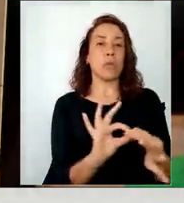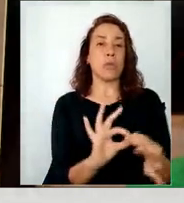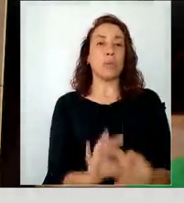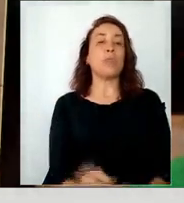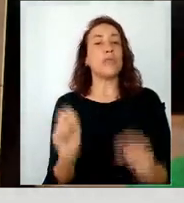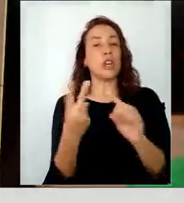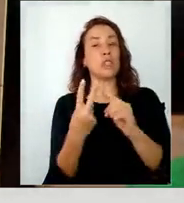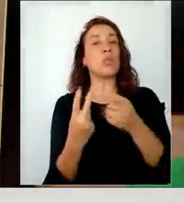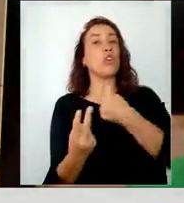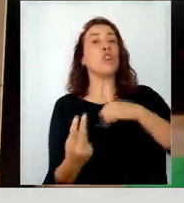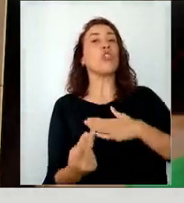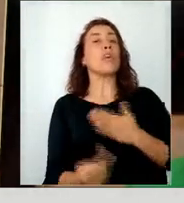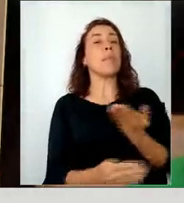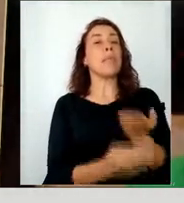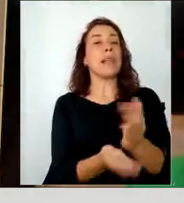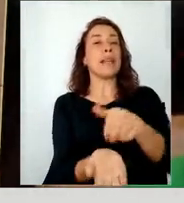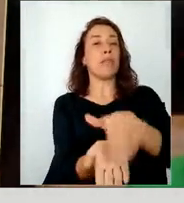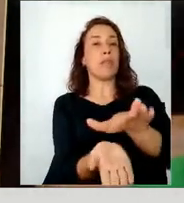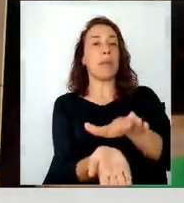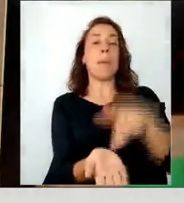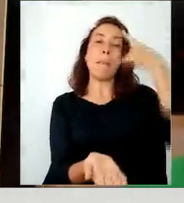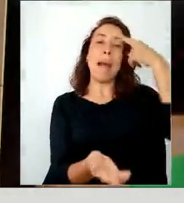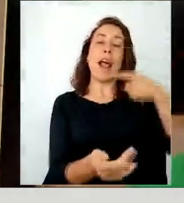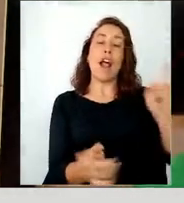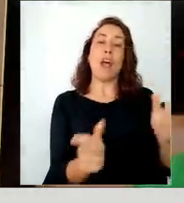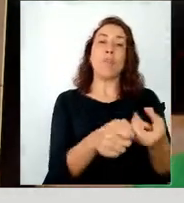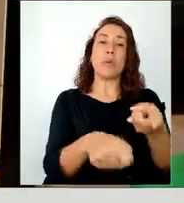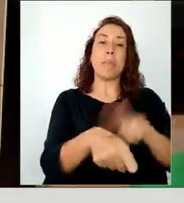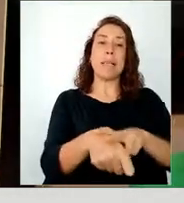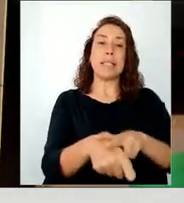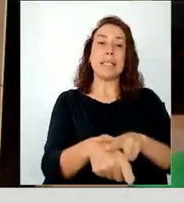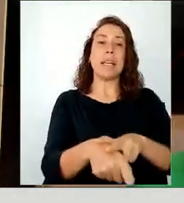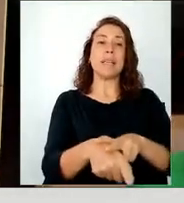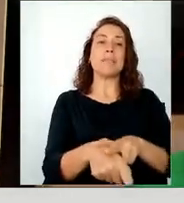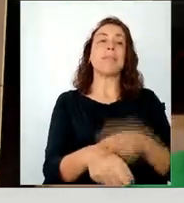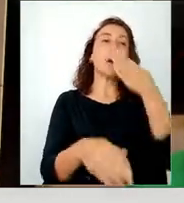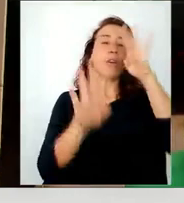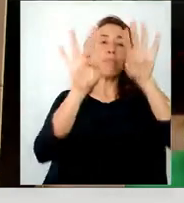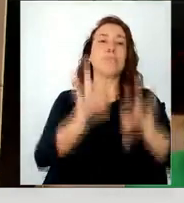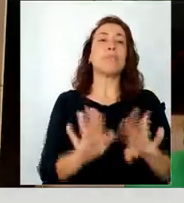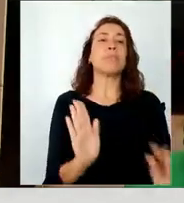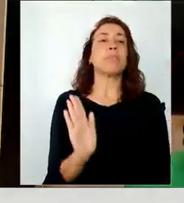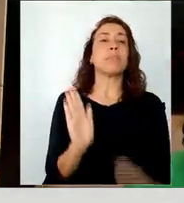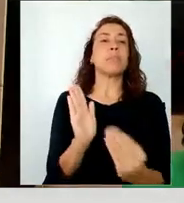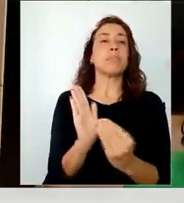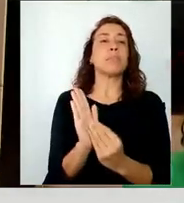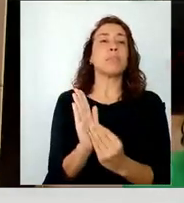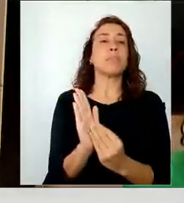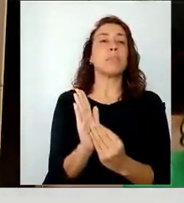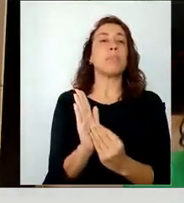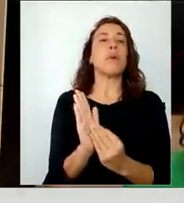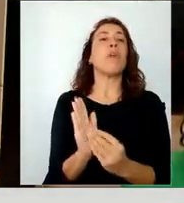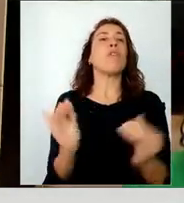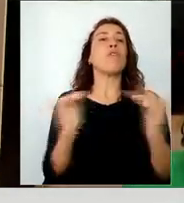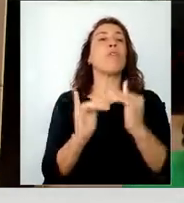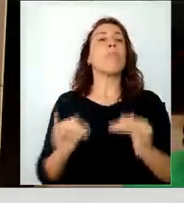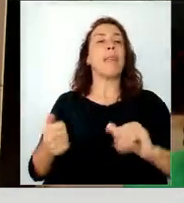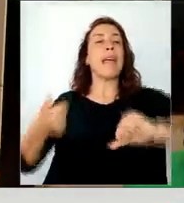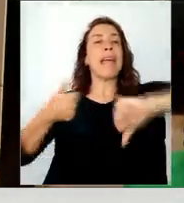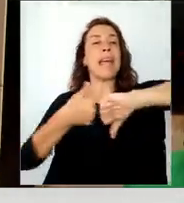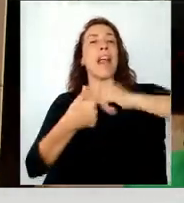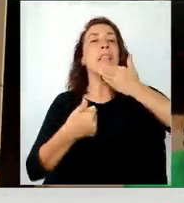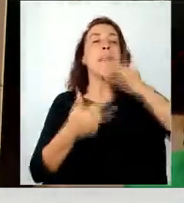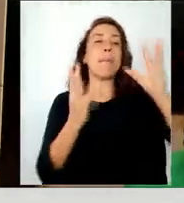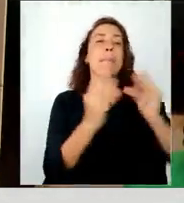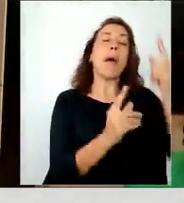el presidente Para ir a una mixta y redactar mejor fue la incorporación del criterio de género y de minorías para decidir quién se adjudica